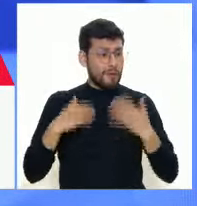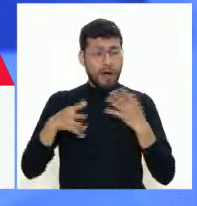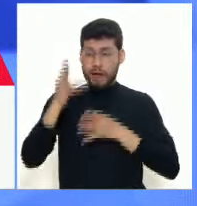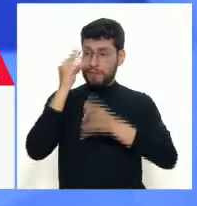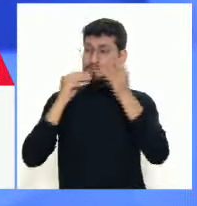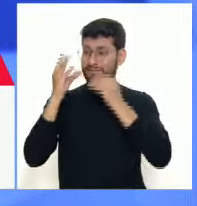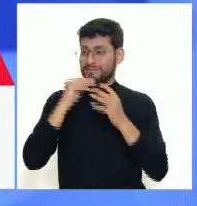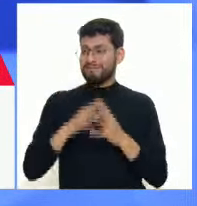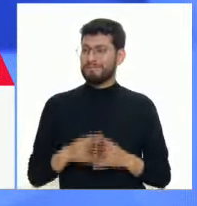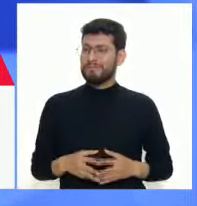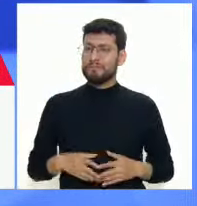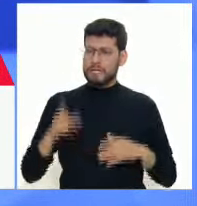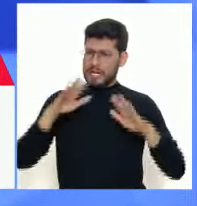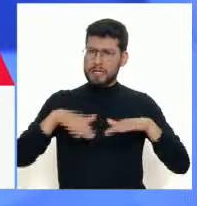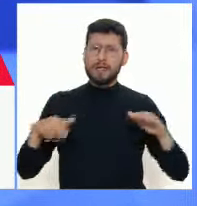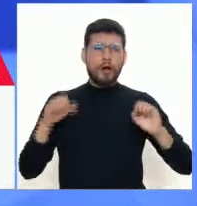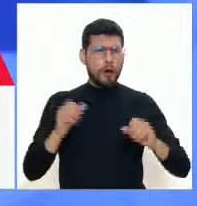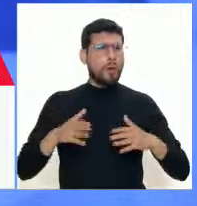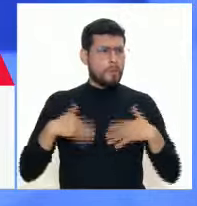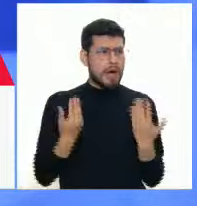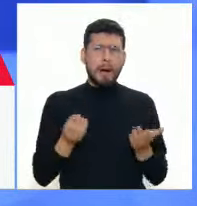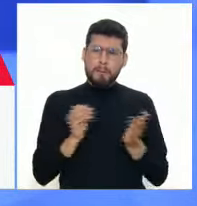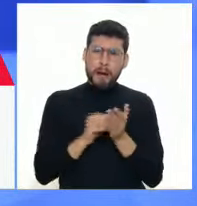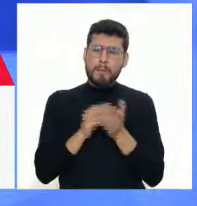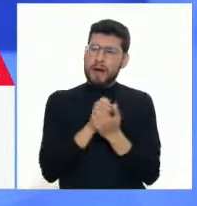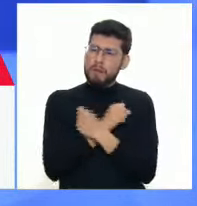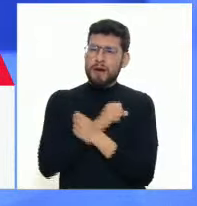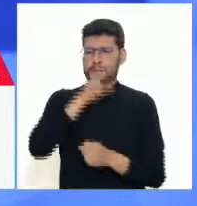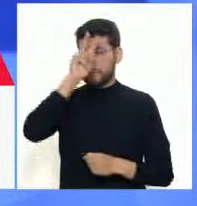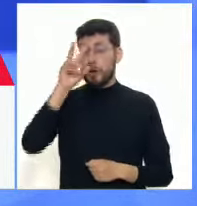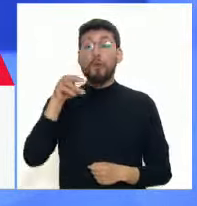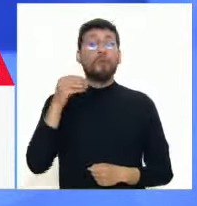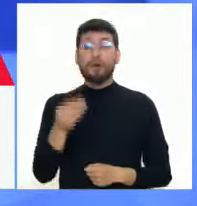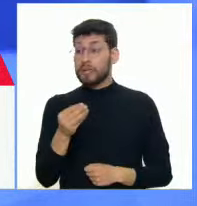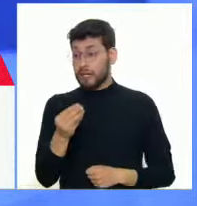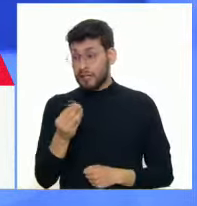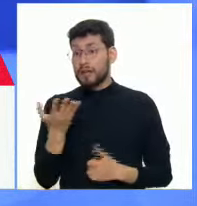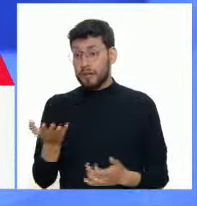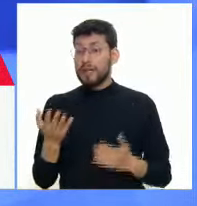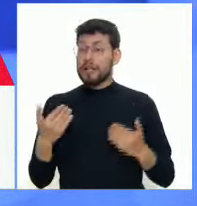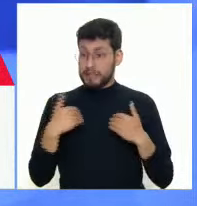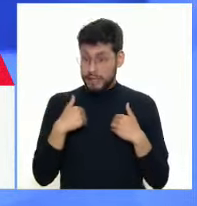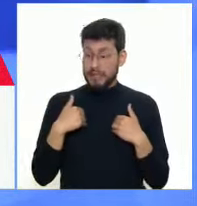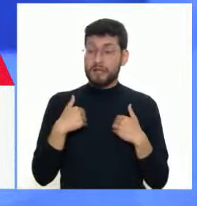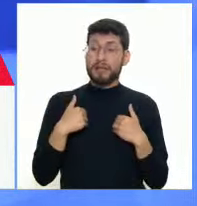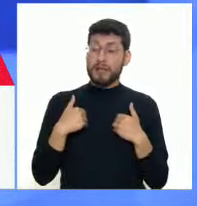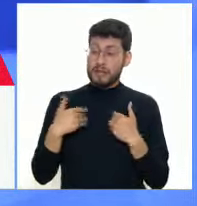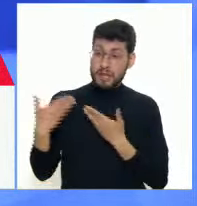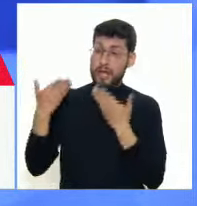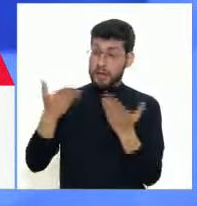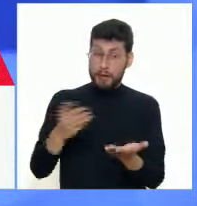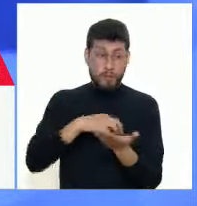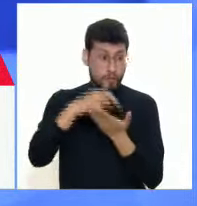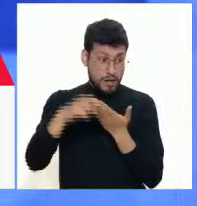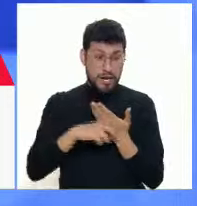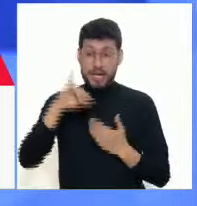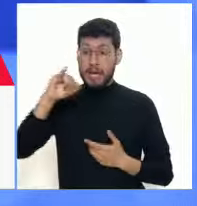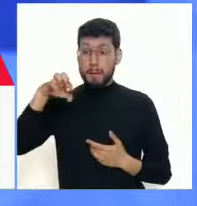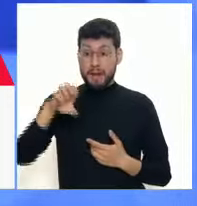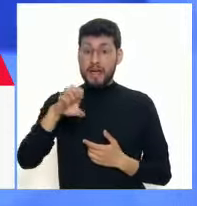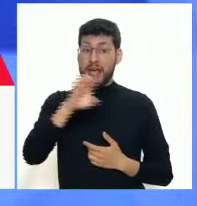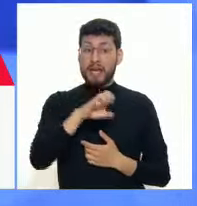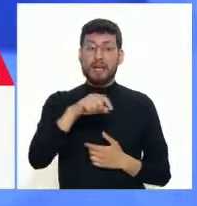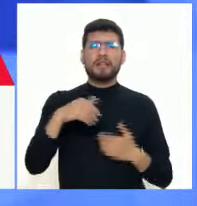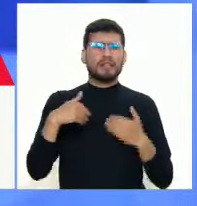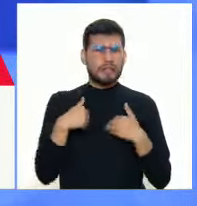aprender, que nuestros niños puedan querer más la patria, porque vamos a dar a través del programa IPE,